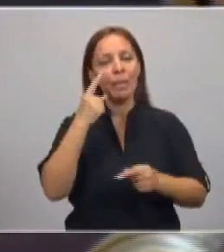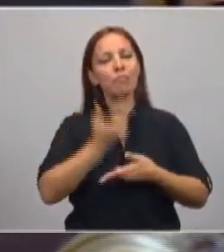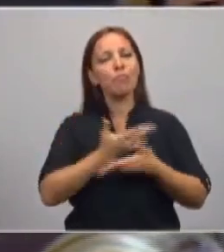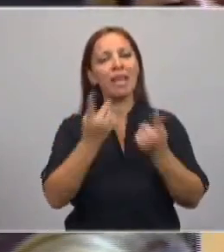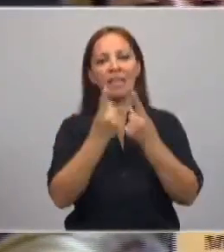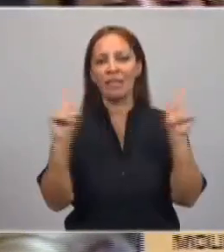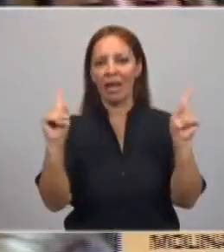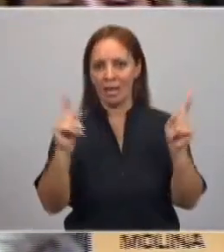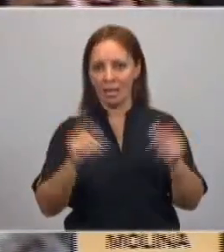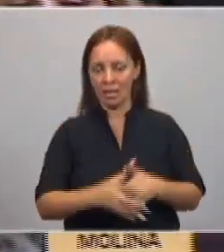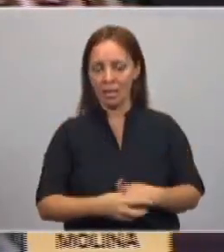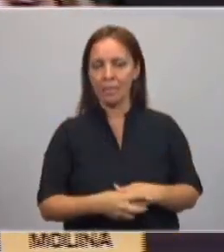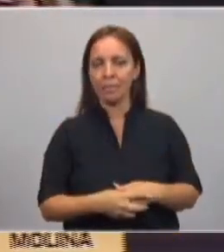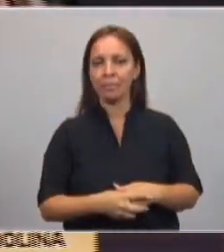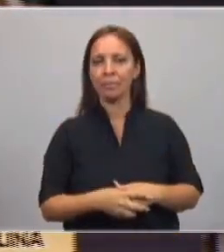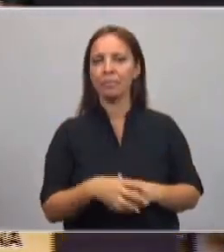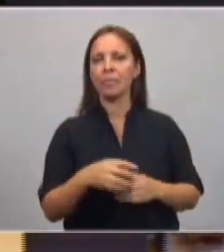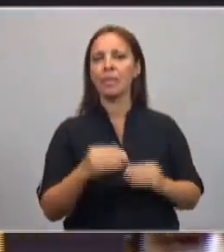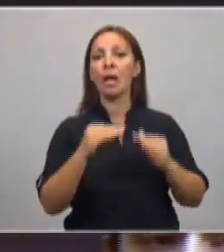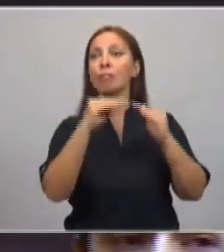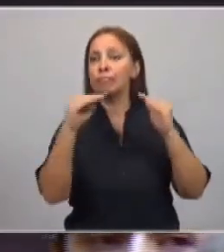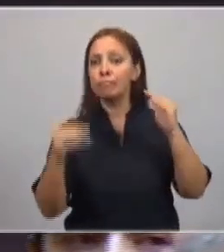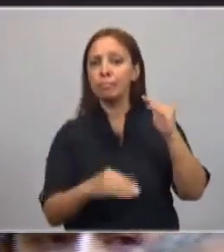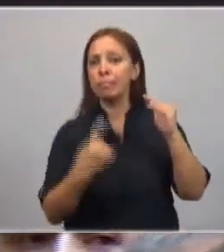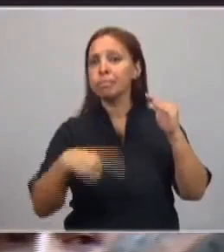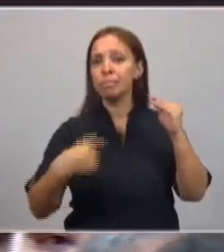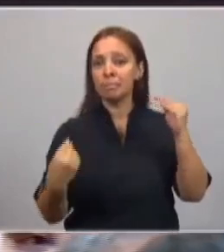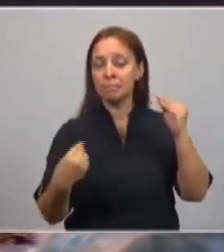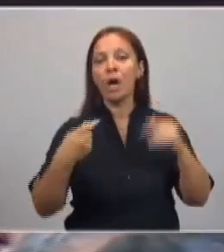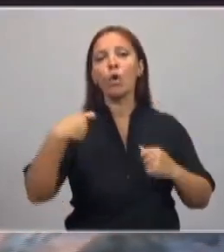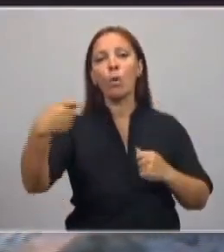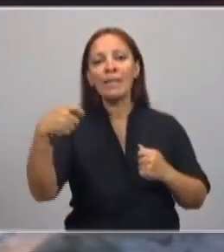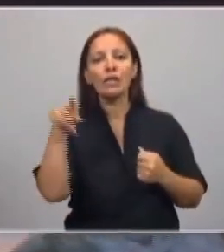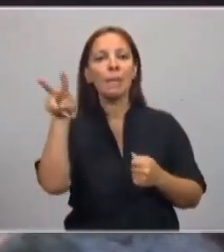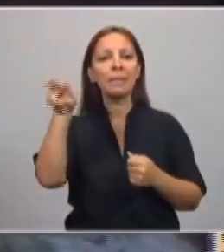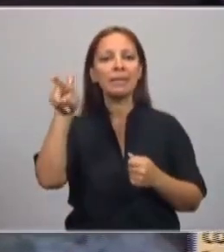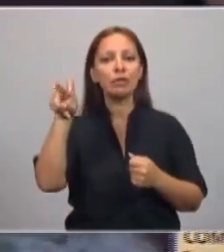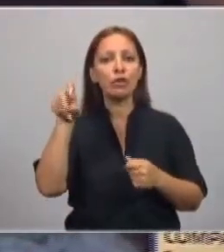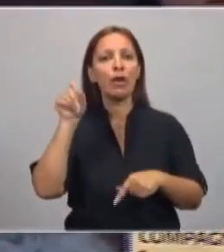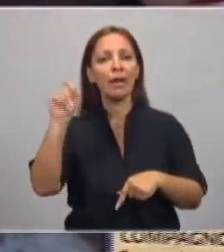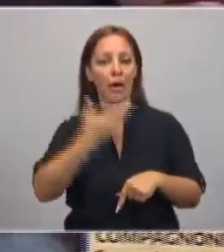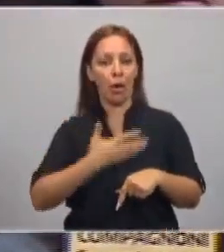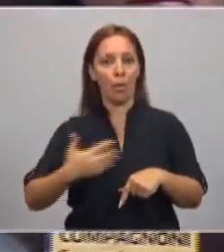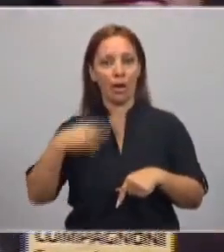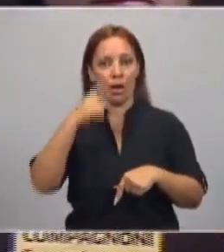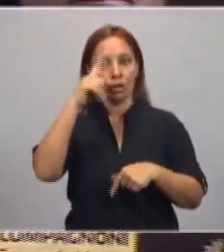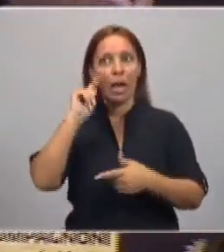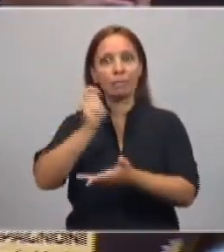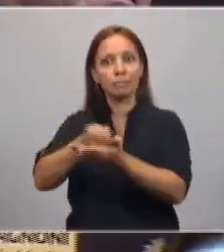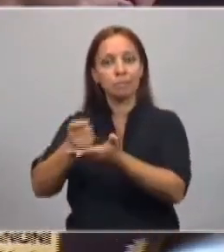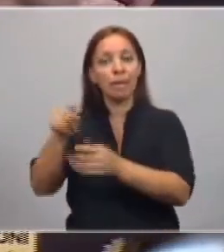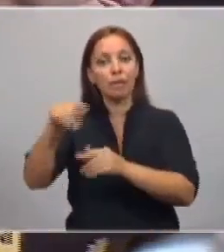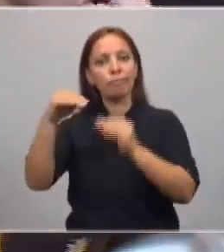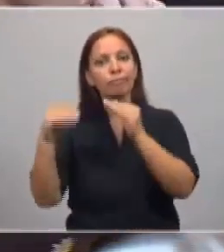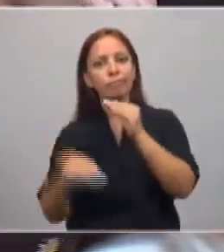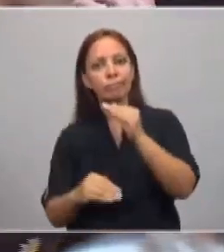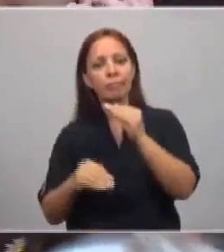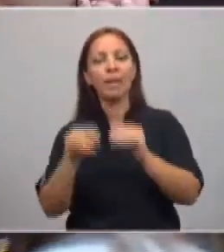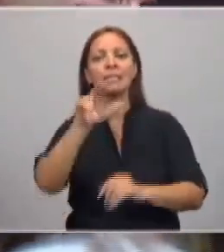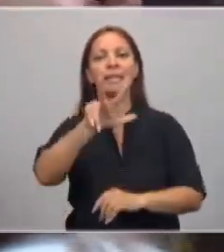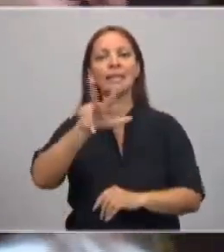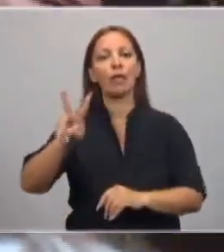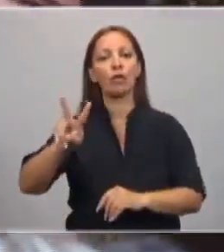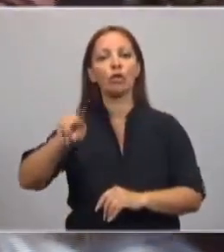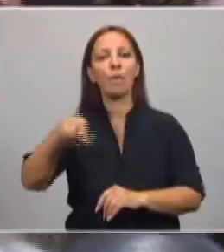números. Lo que cayeron fueron las jubilaciones y las pensiones que paga el Gobierno Nacional, en un